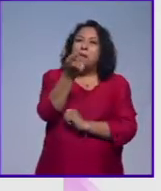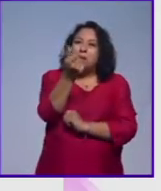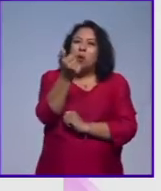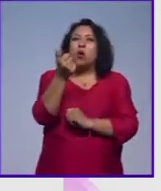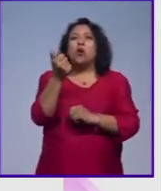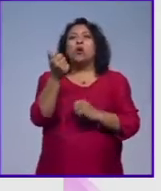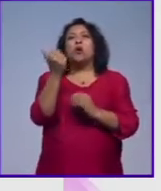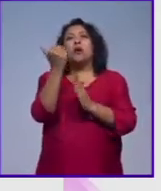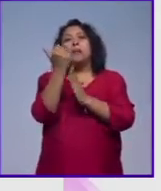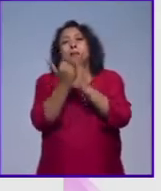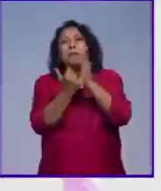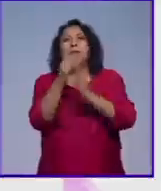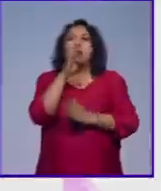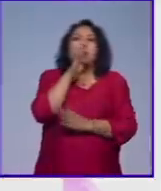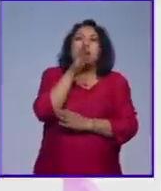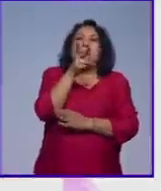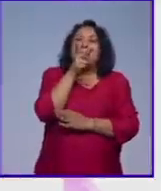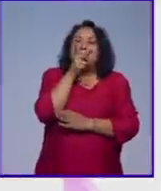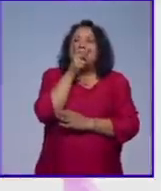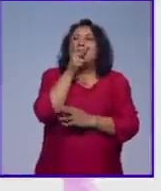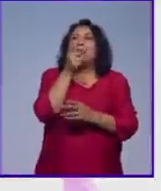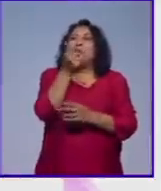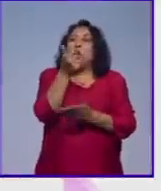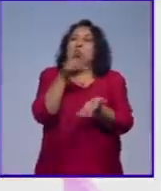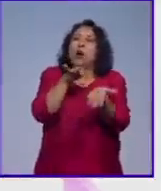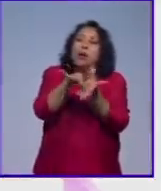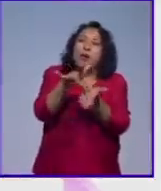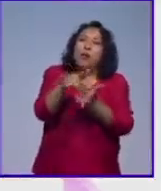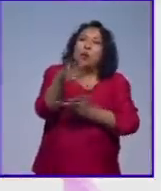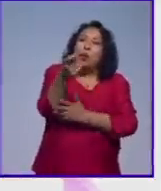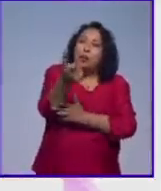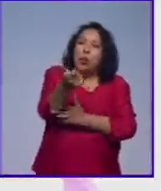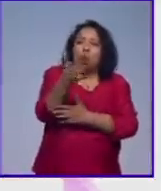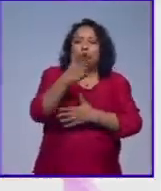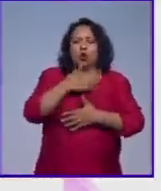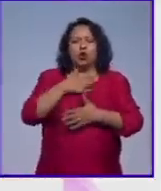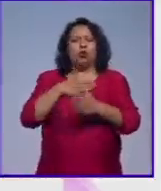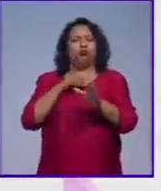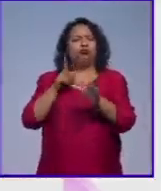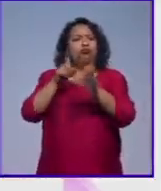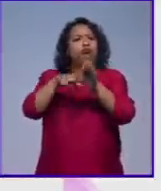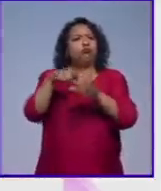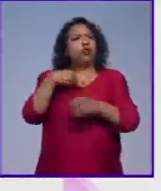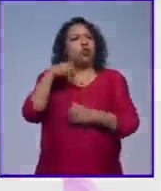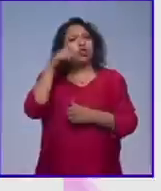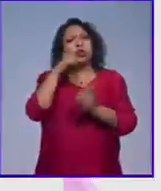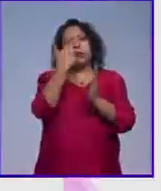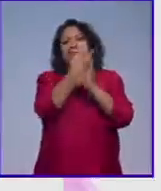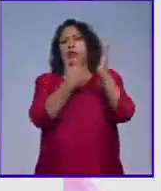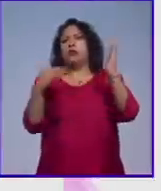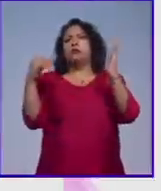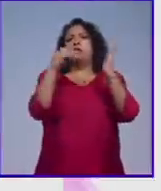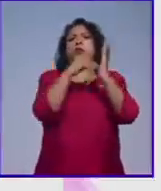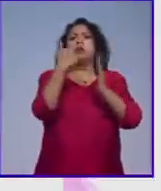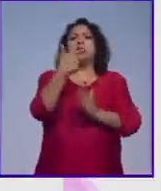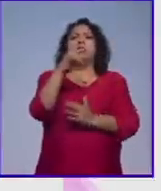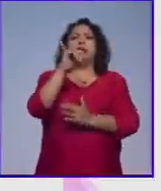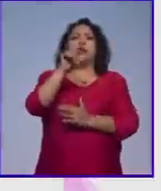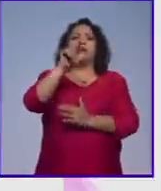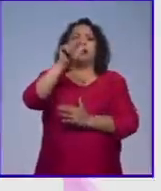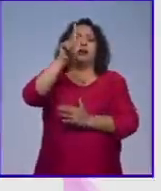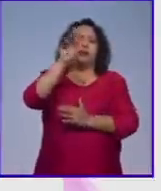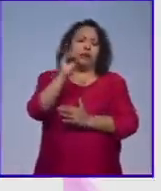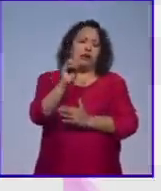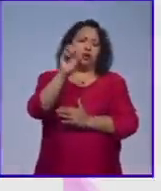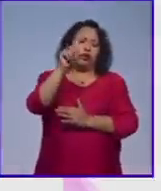menos mamá, papá, menos apoyo. Yo me apuntaba siempre en la lista de Gilberto Guevara